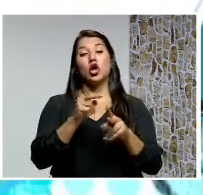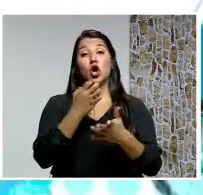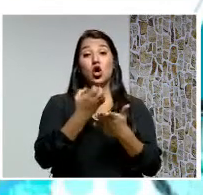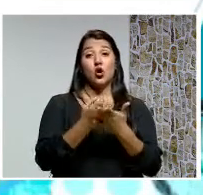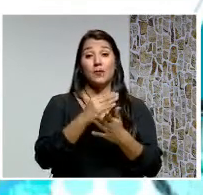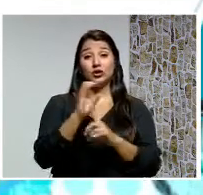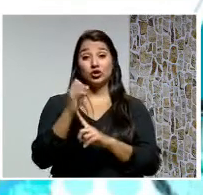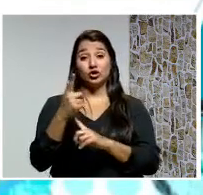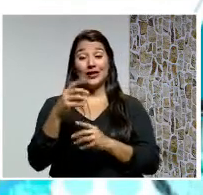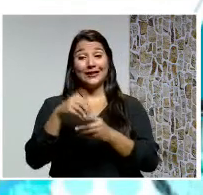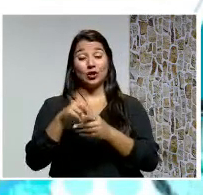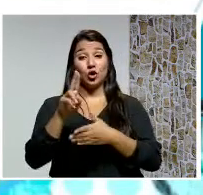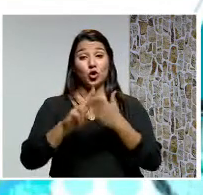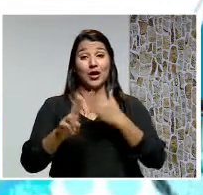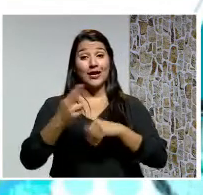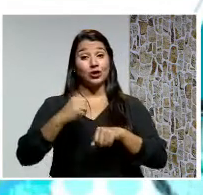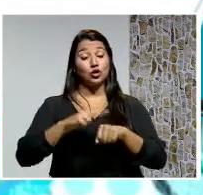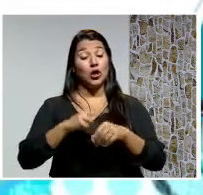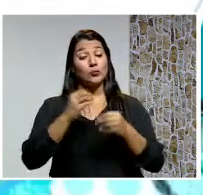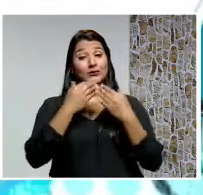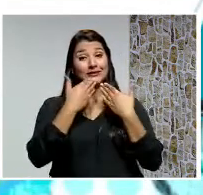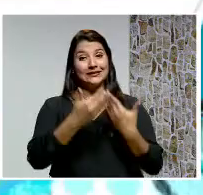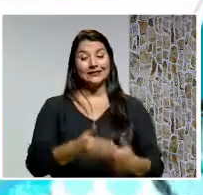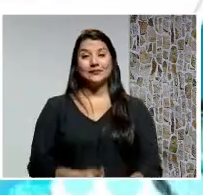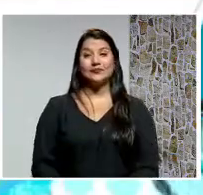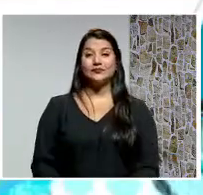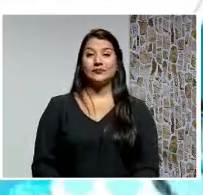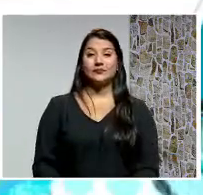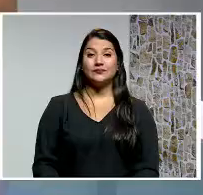la Universidad Nacional. Muy amable, Roxana.